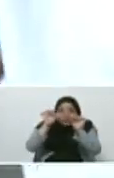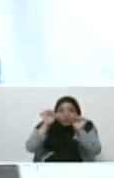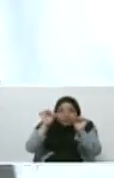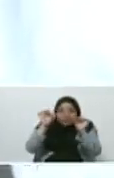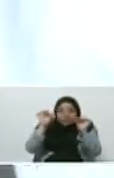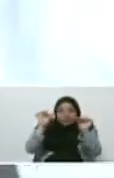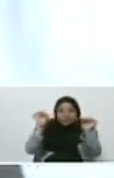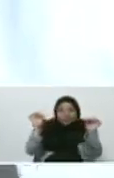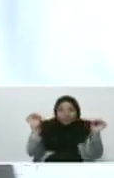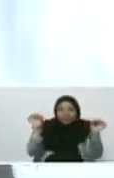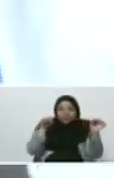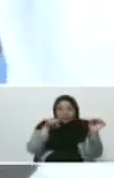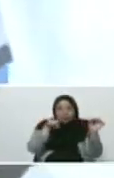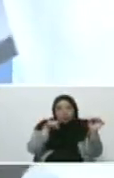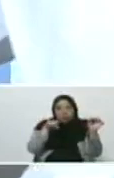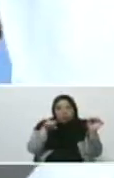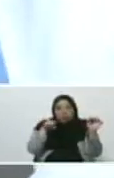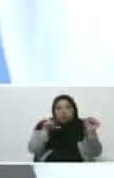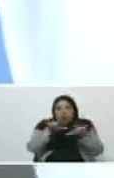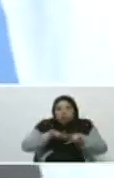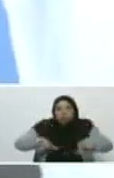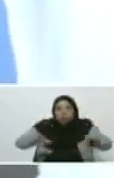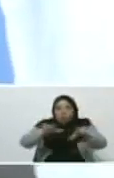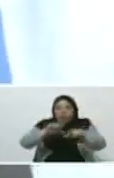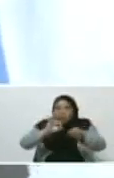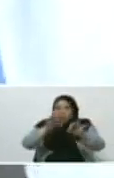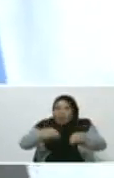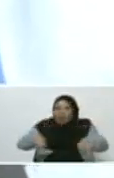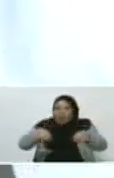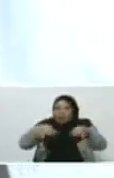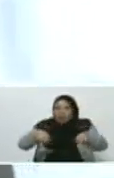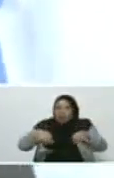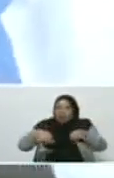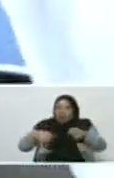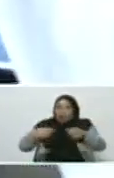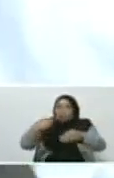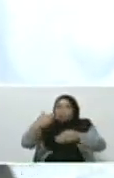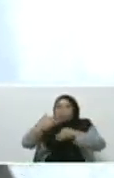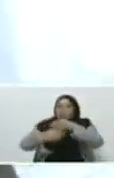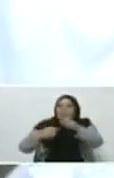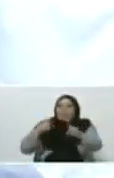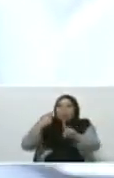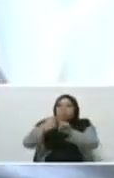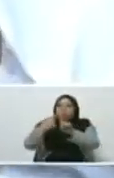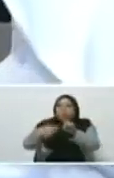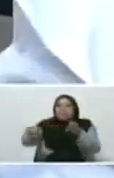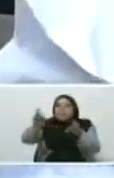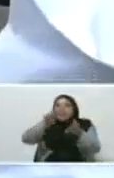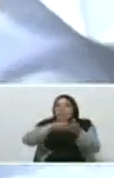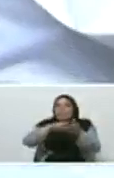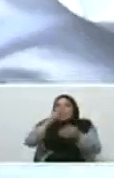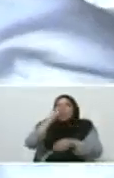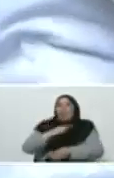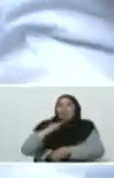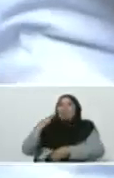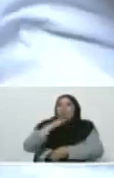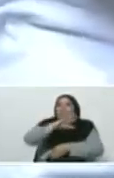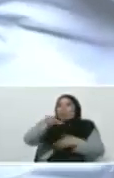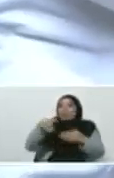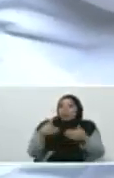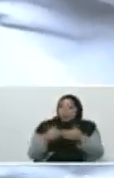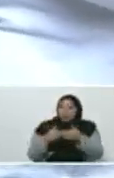son células, y estos son espacios vacíos. Ellas se multiplican y cubren todo eso. Ocupan el espacio. Y una vez que